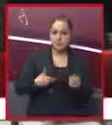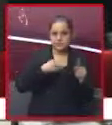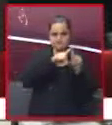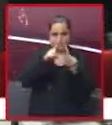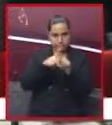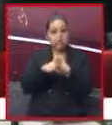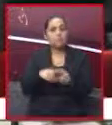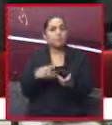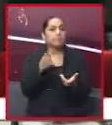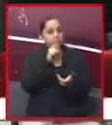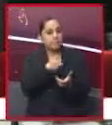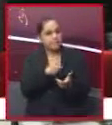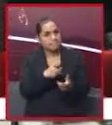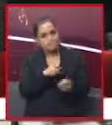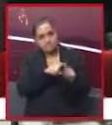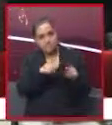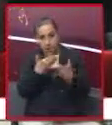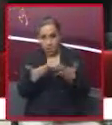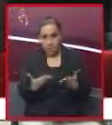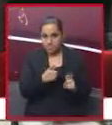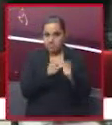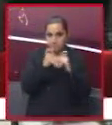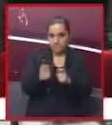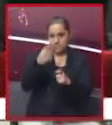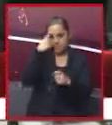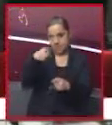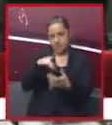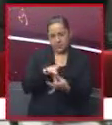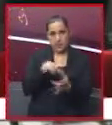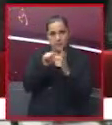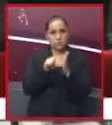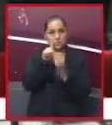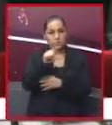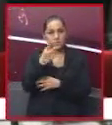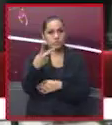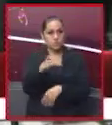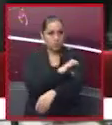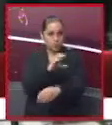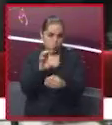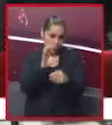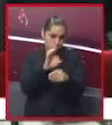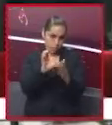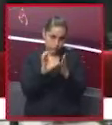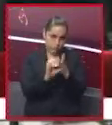al Ejecutivo Federal para los efectos del artículo 72 constitucional.